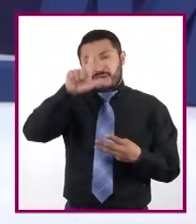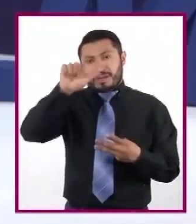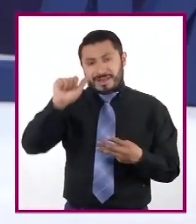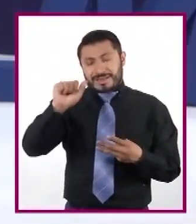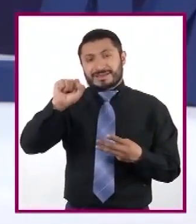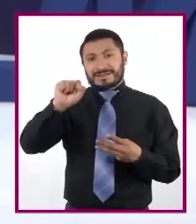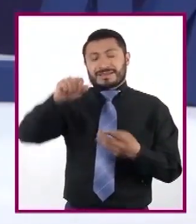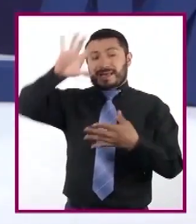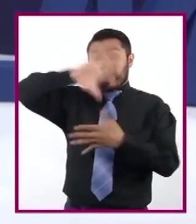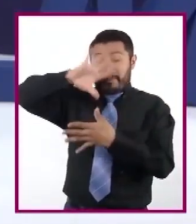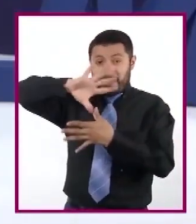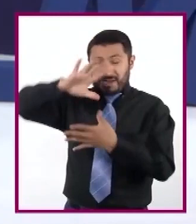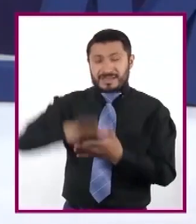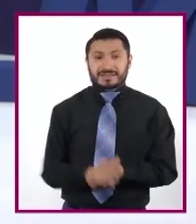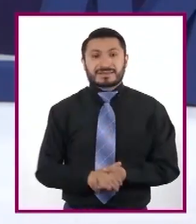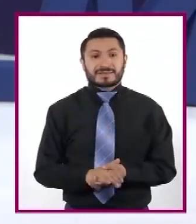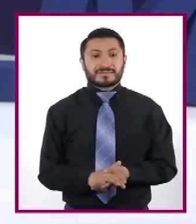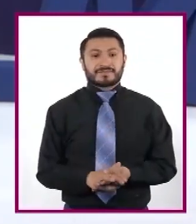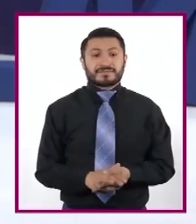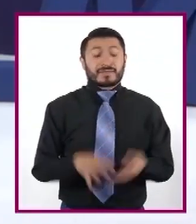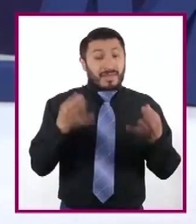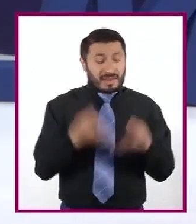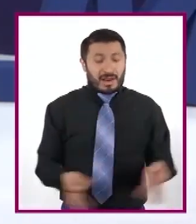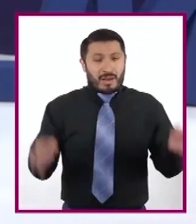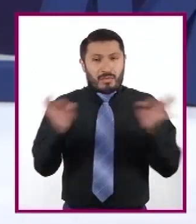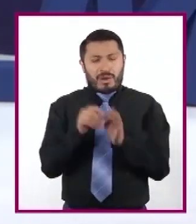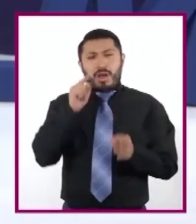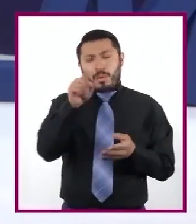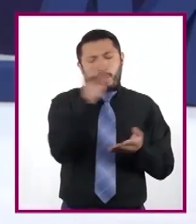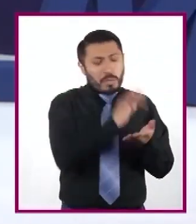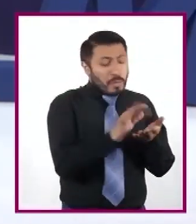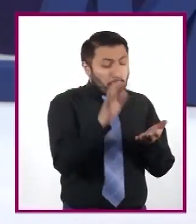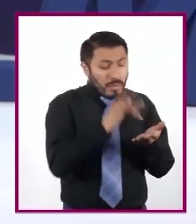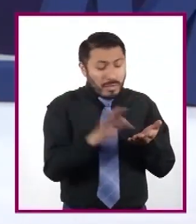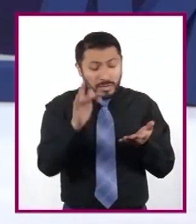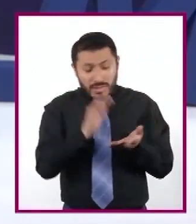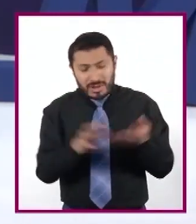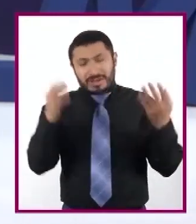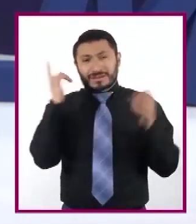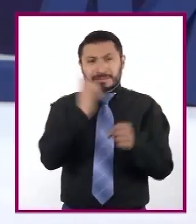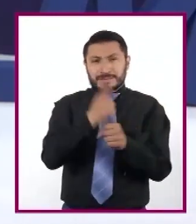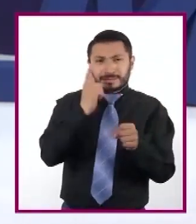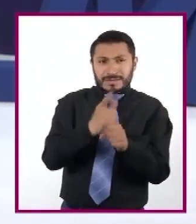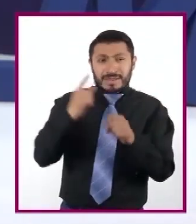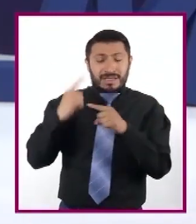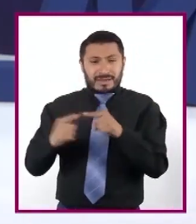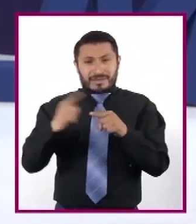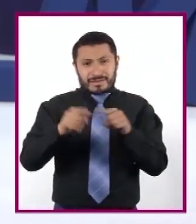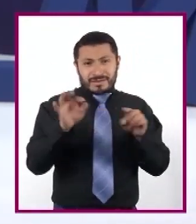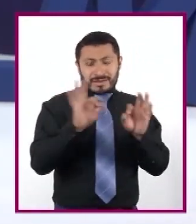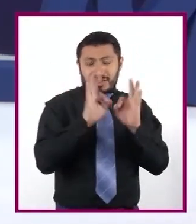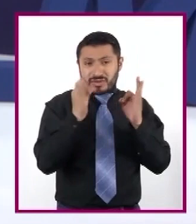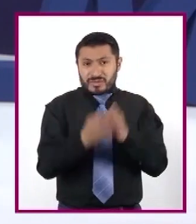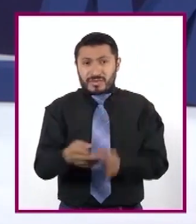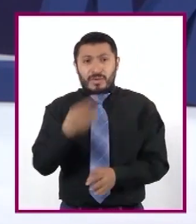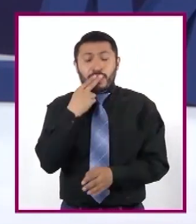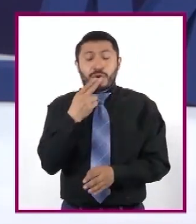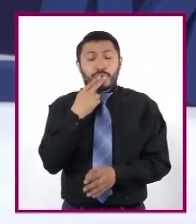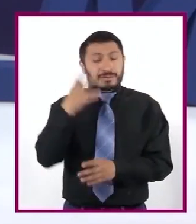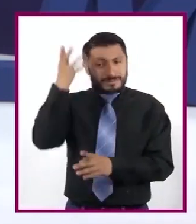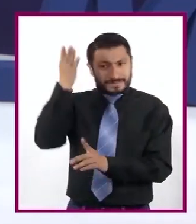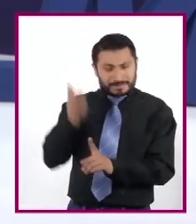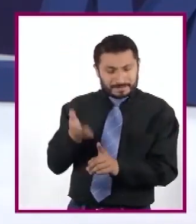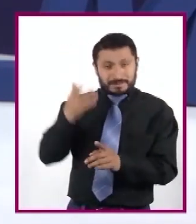muy importante que al leer un texto aprendan a identificar las diversas maneras en que se mencionan algunas palabras o expresiones, con